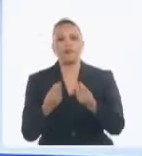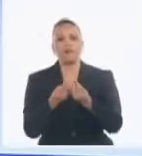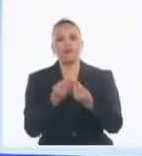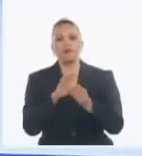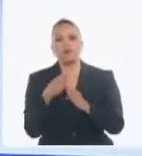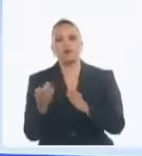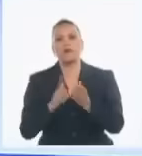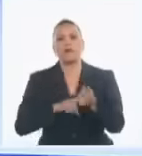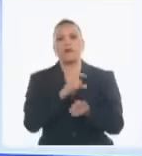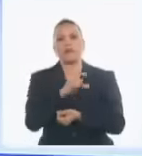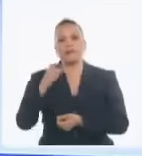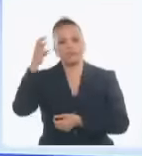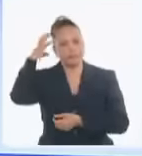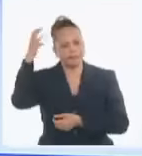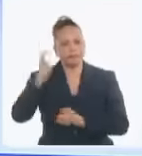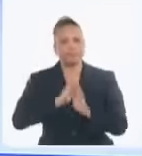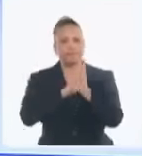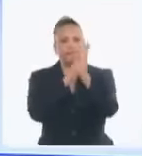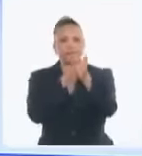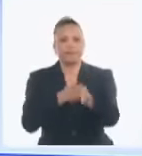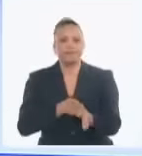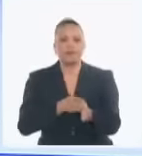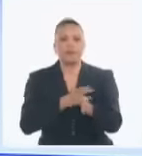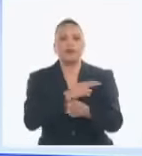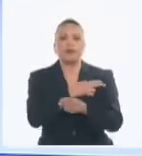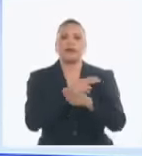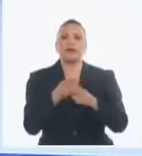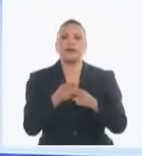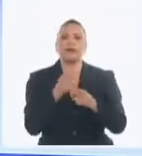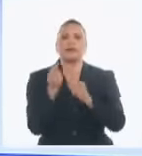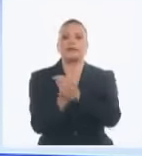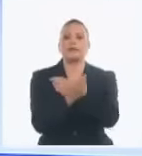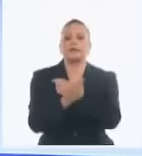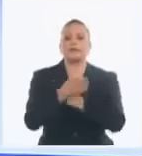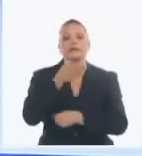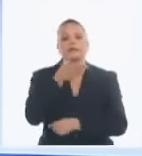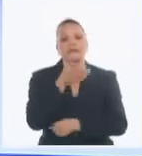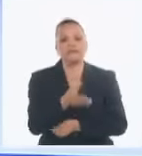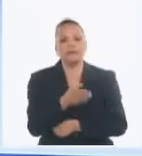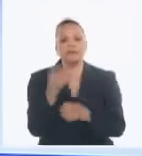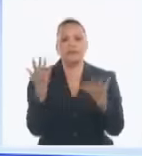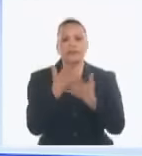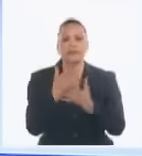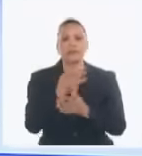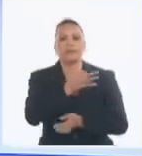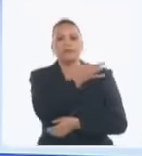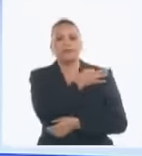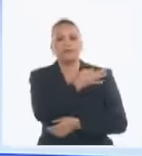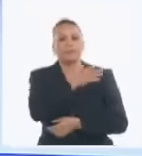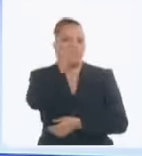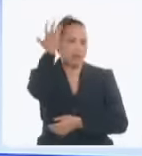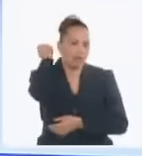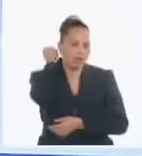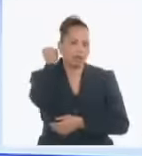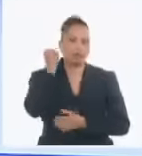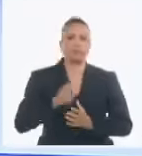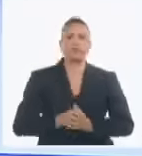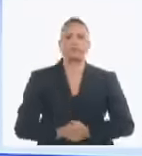y gobierno fieles al legado del comandante en jefe y a las enseñanzas del general de ejército Raúl Castro